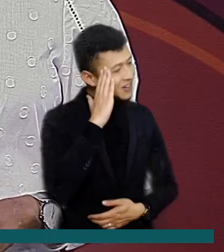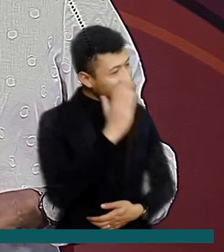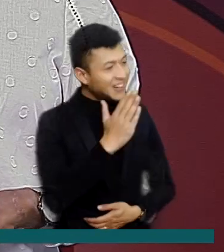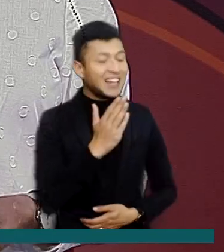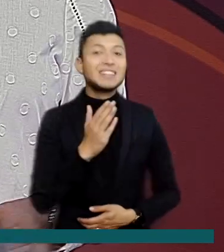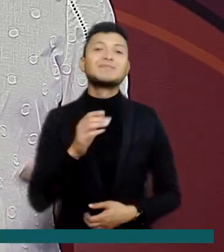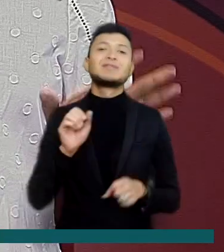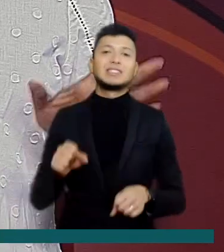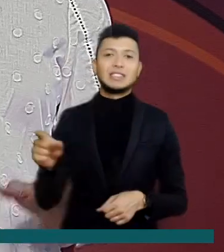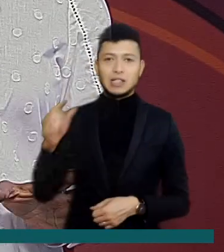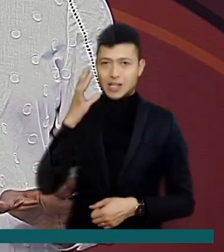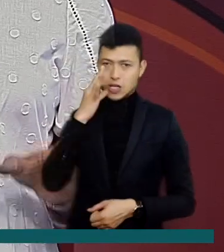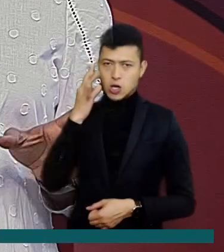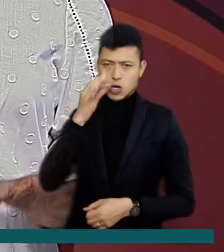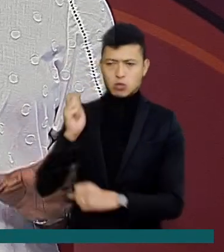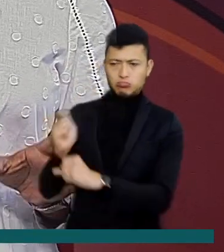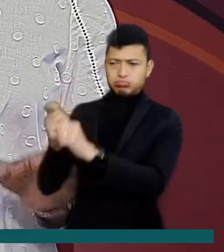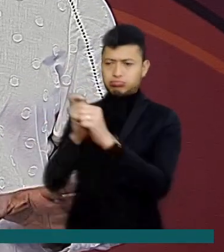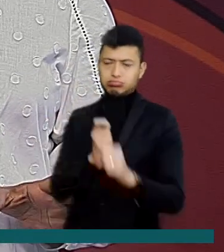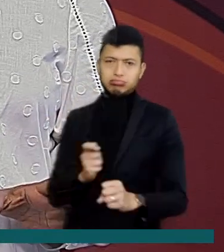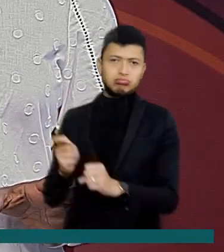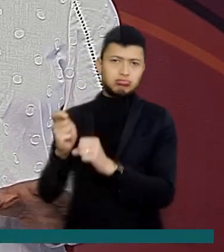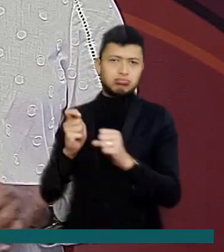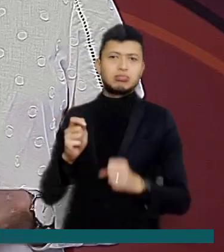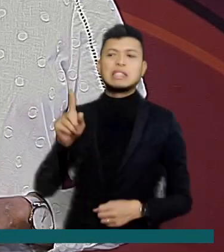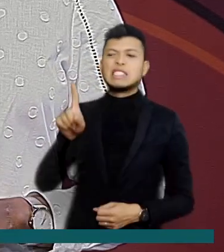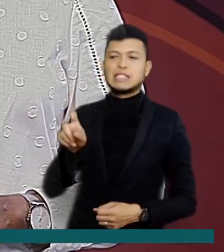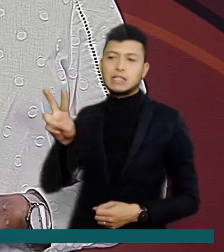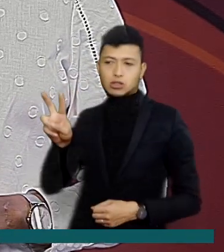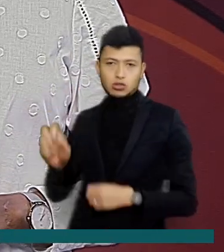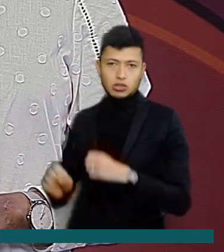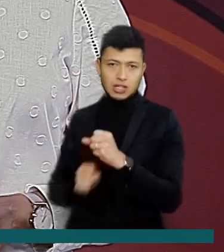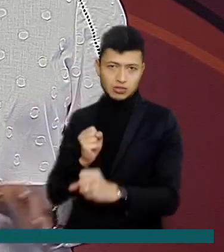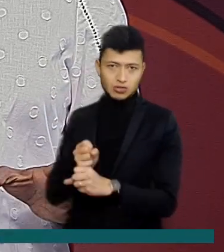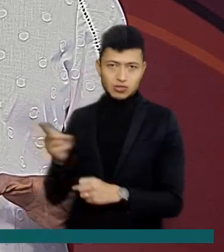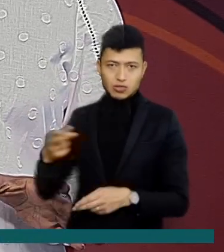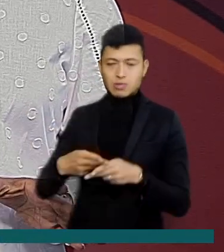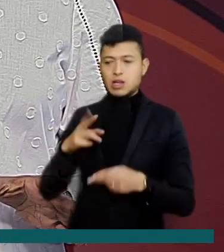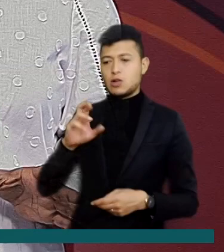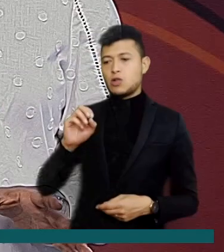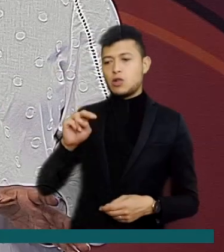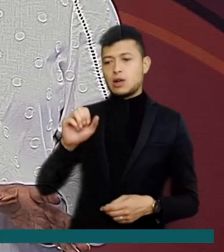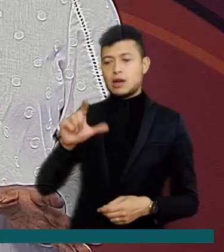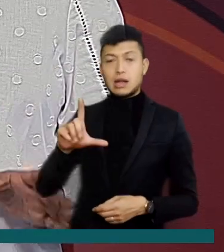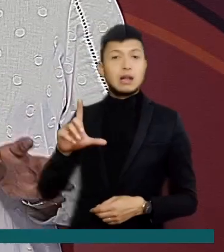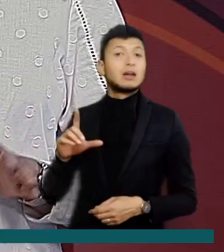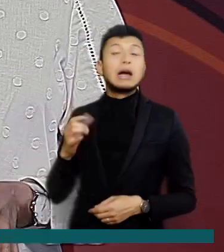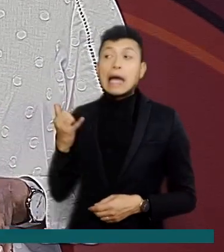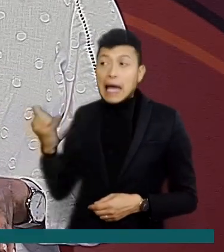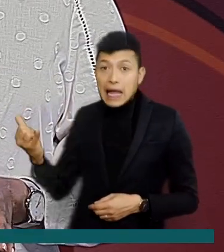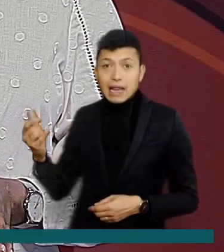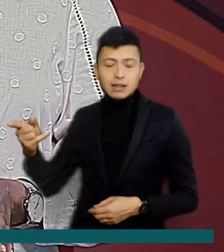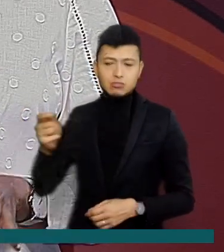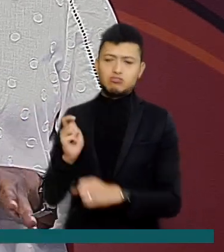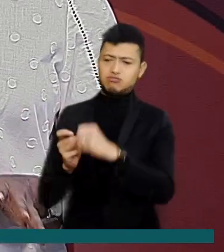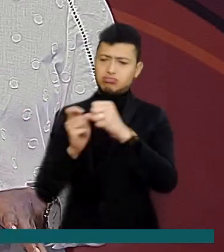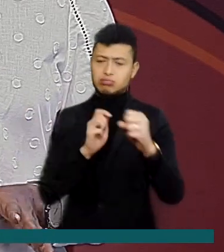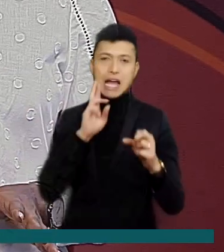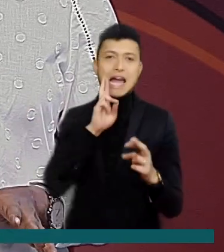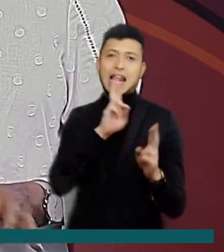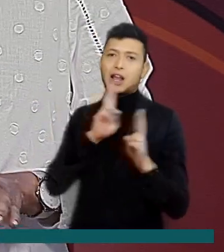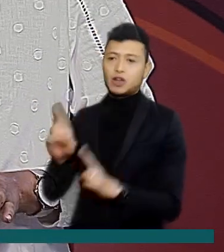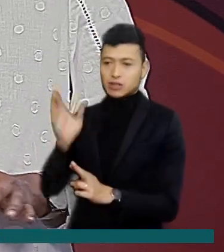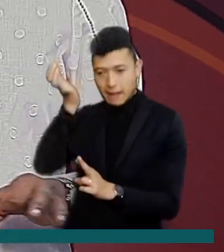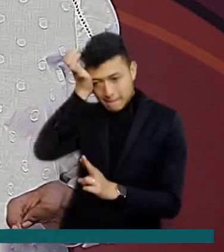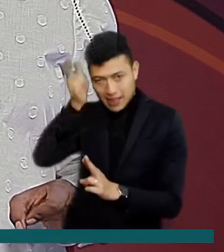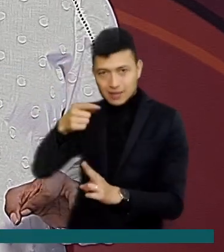Hola, Mabel. El maestro Ronnie Martínez tiene 62 años y es reconocido en el municipio por las obras elaboradas con este